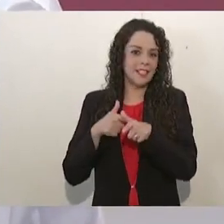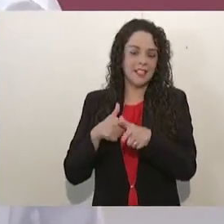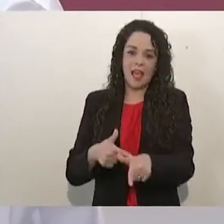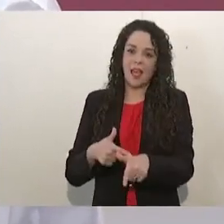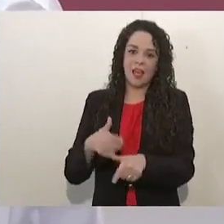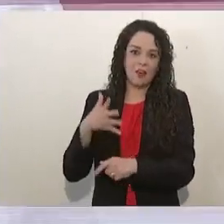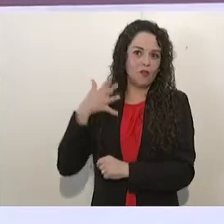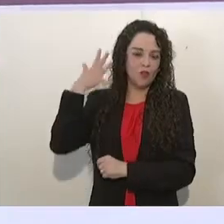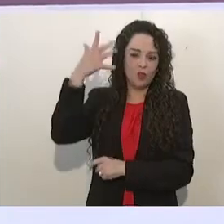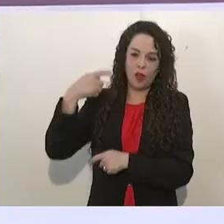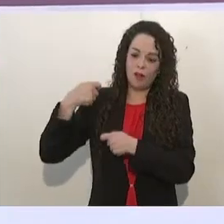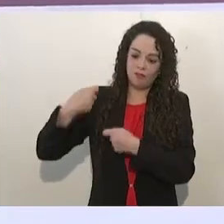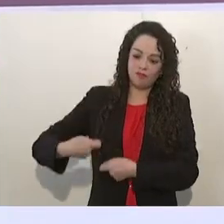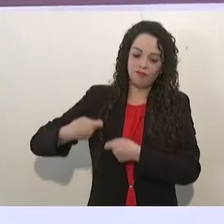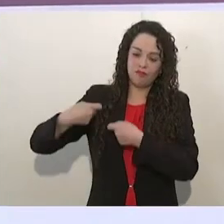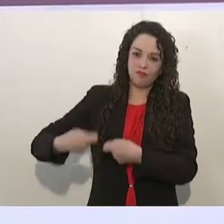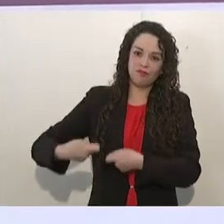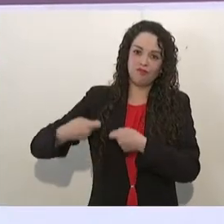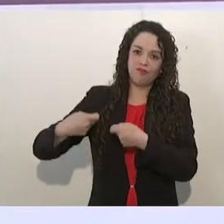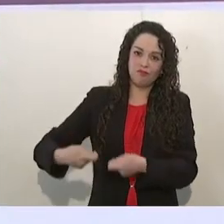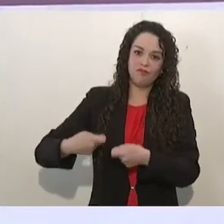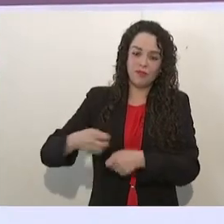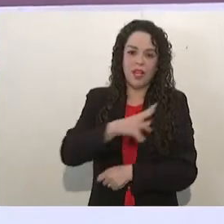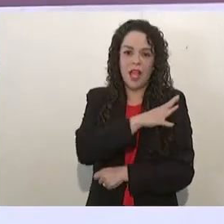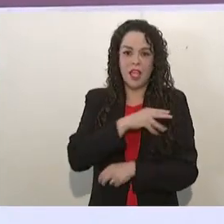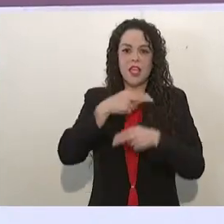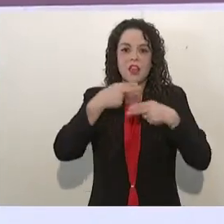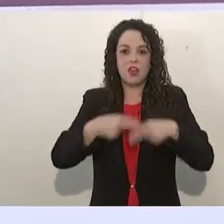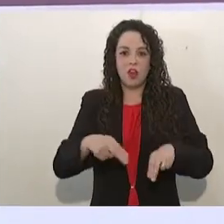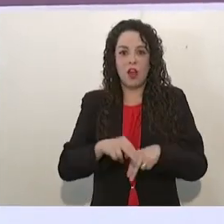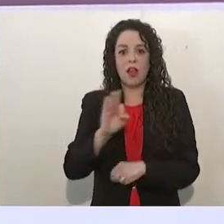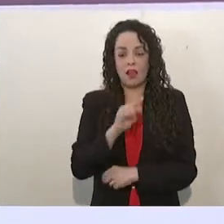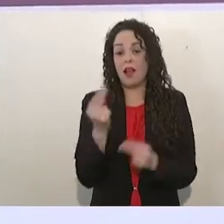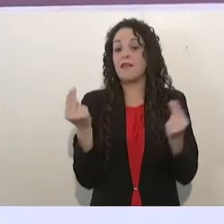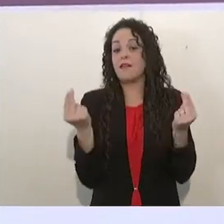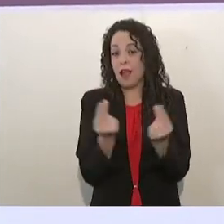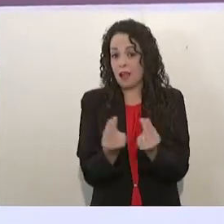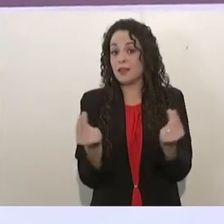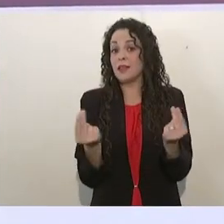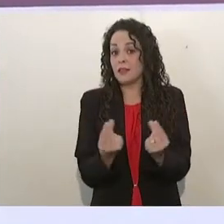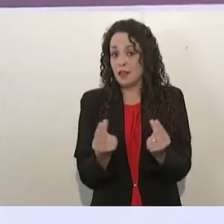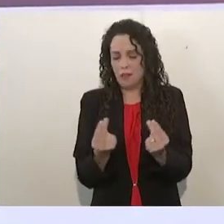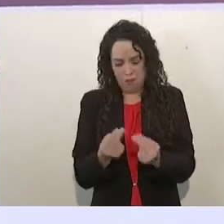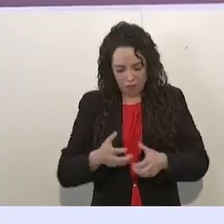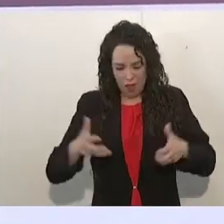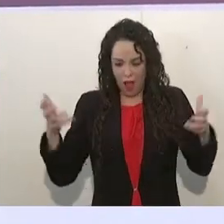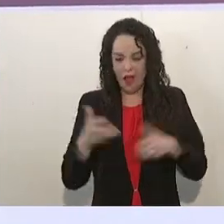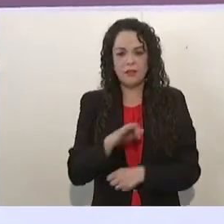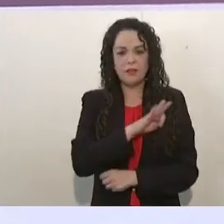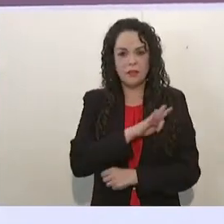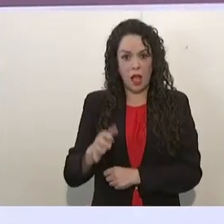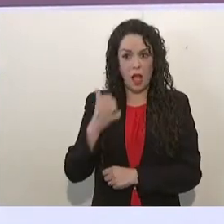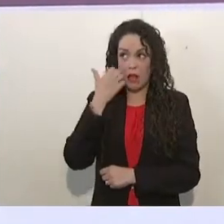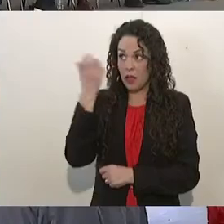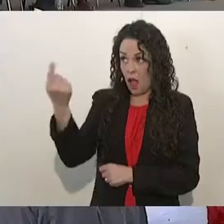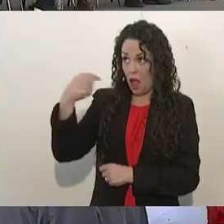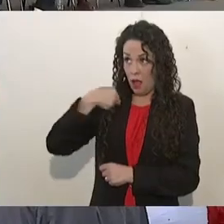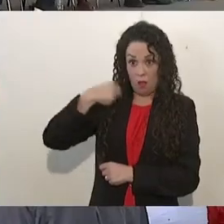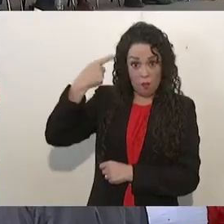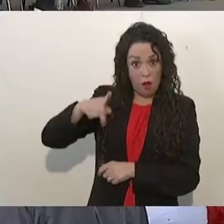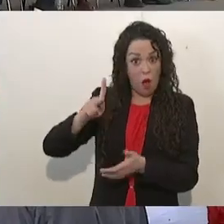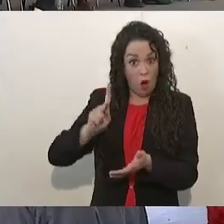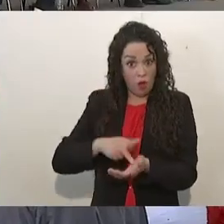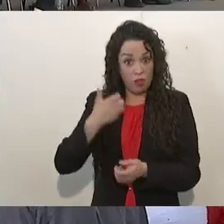nuestros hijos y nuestros nietos si se requiere. Cuando quieran imponerse de nuevo los